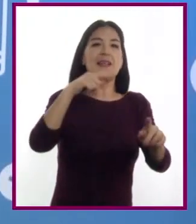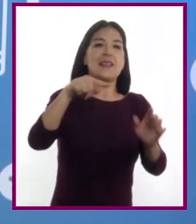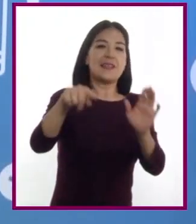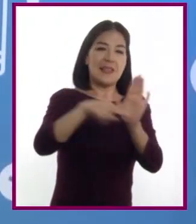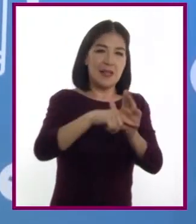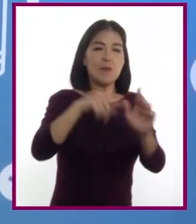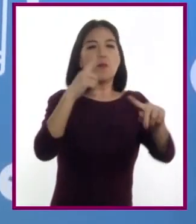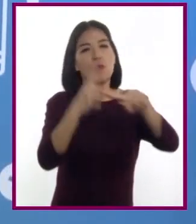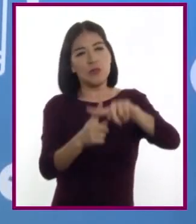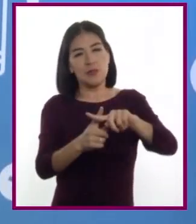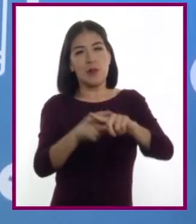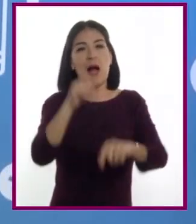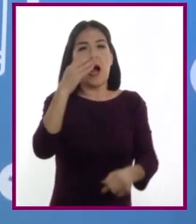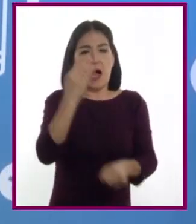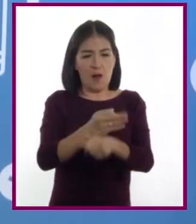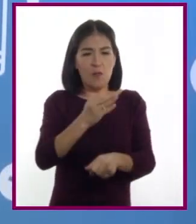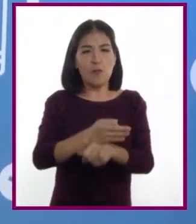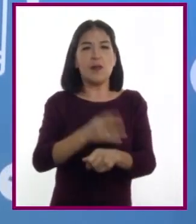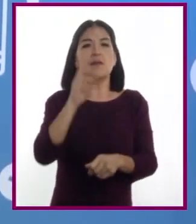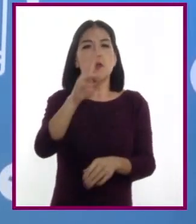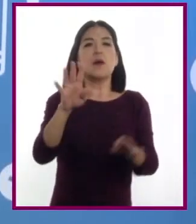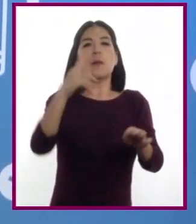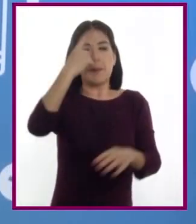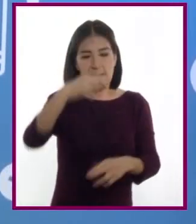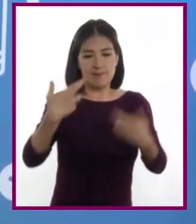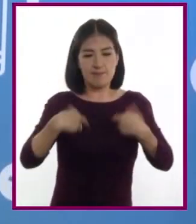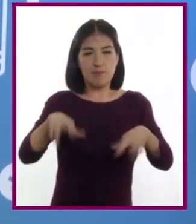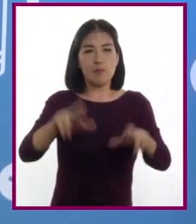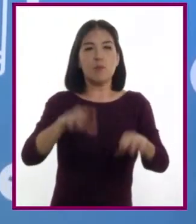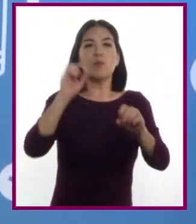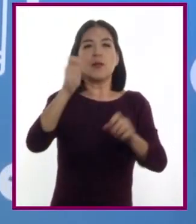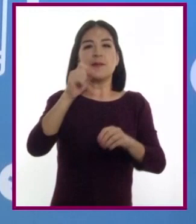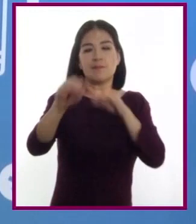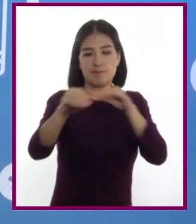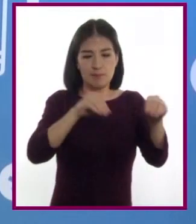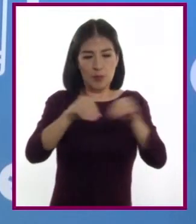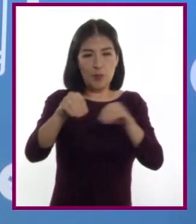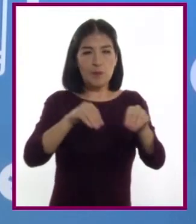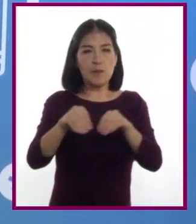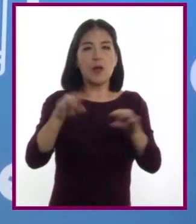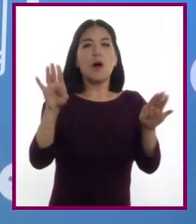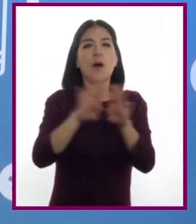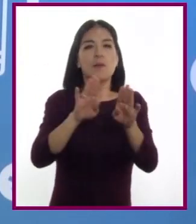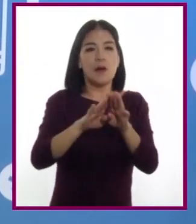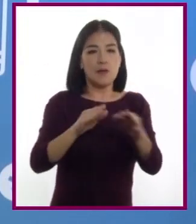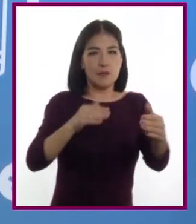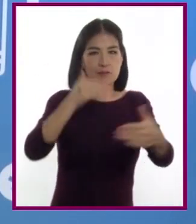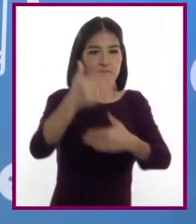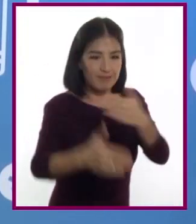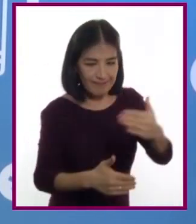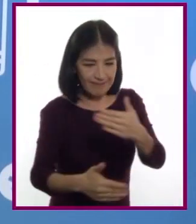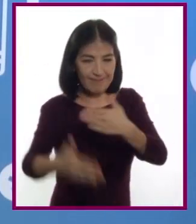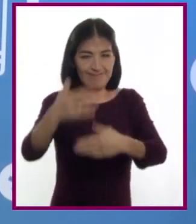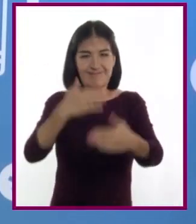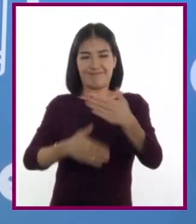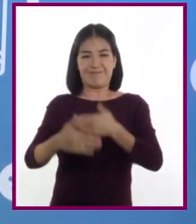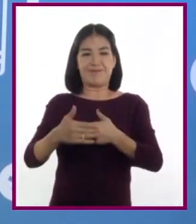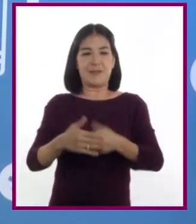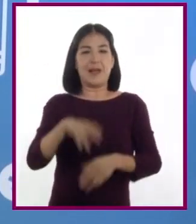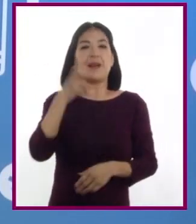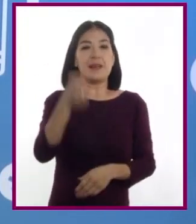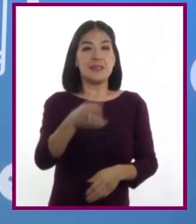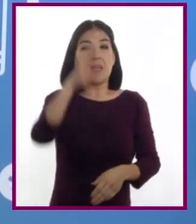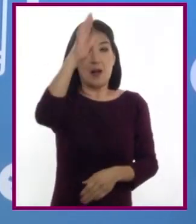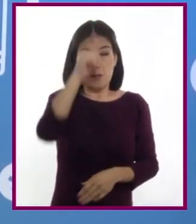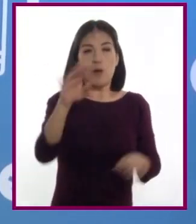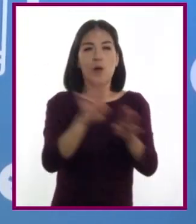Pero en esta ocasión lo haremos para representar movimientos, es decir, avances y retrocesos. De acuerdo